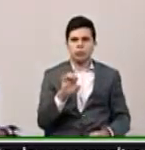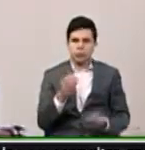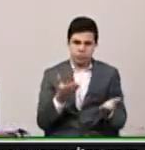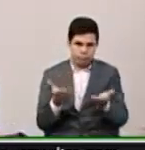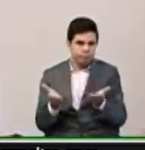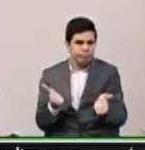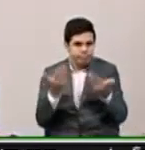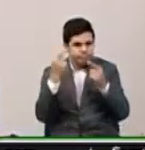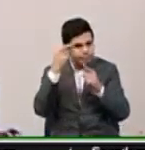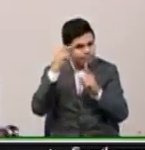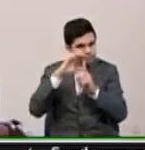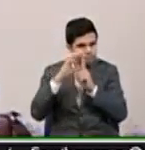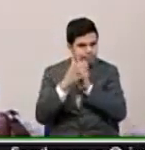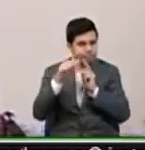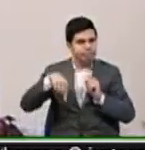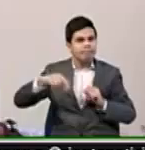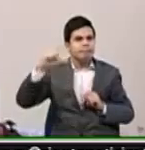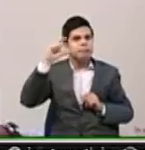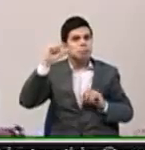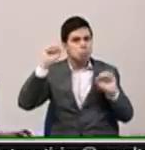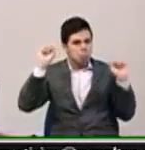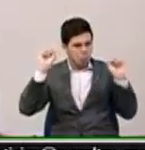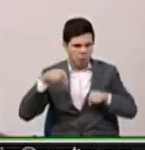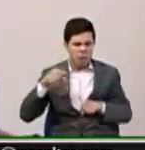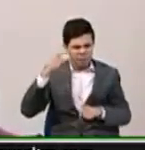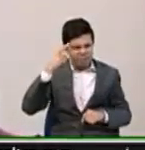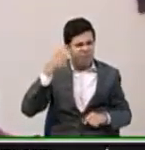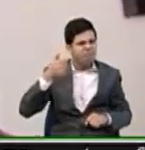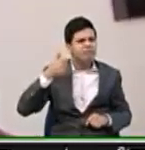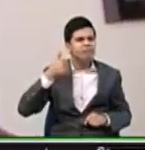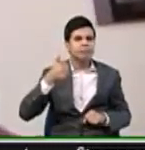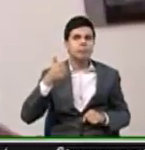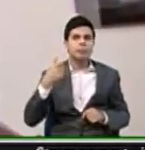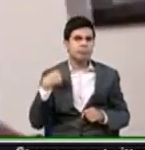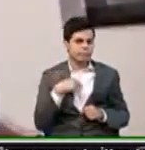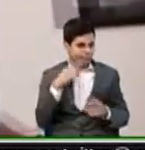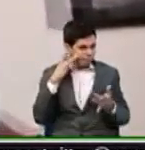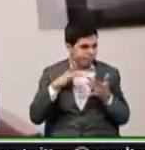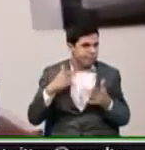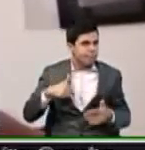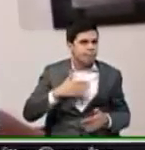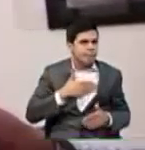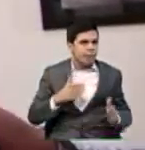seguir creyendo en la cultura cucuteña. Somos lo que somos.